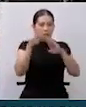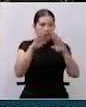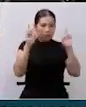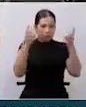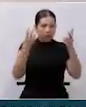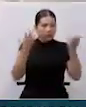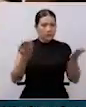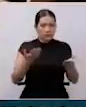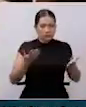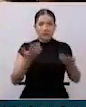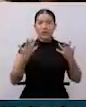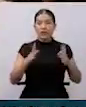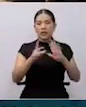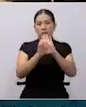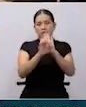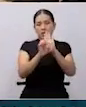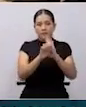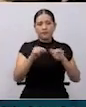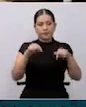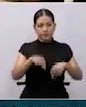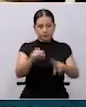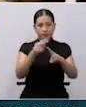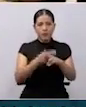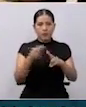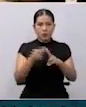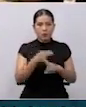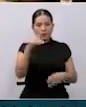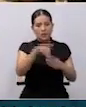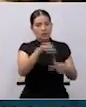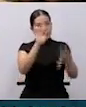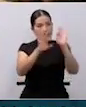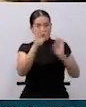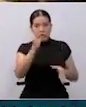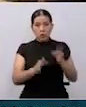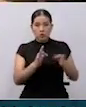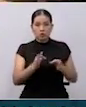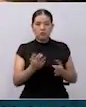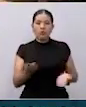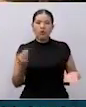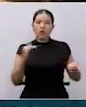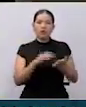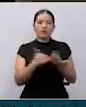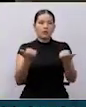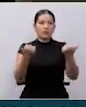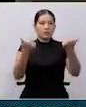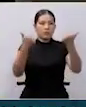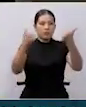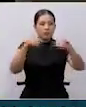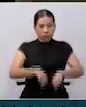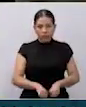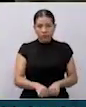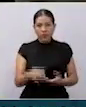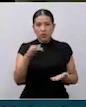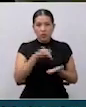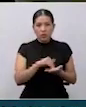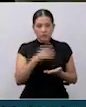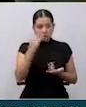si es que este elecciones judiciales fracasara en este proceso de